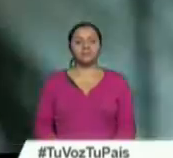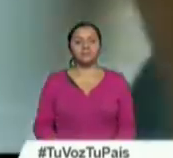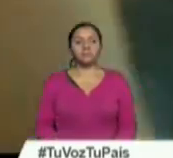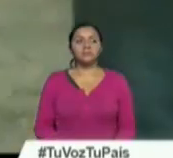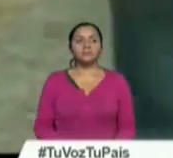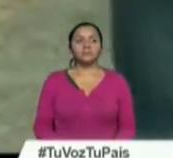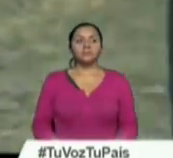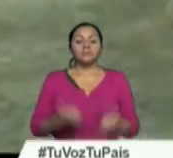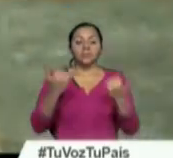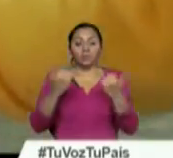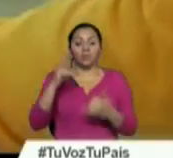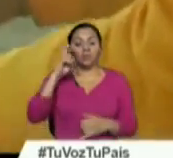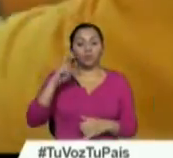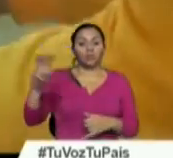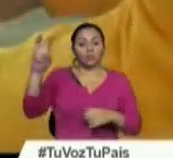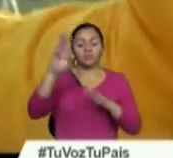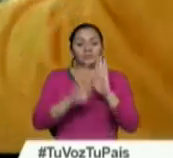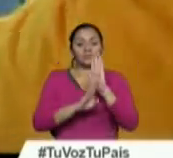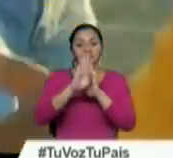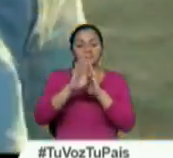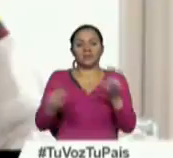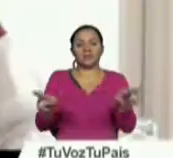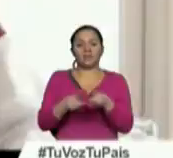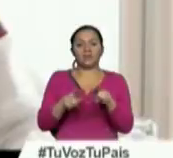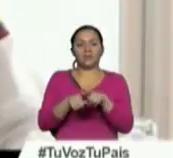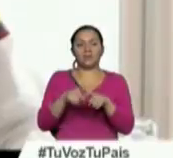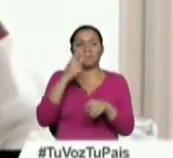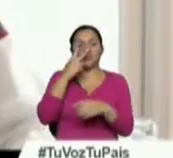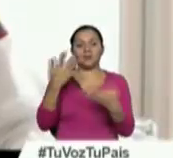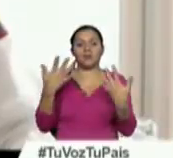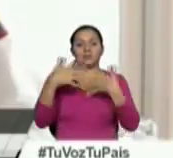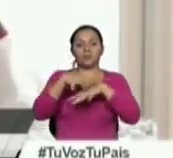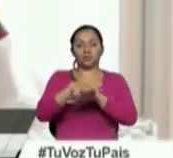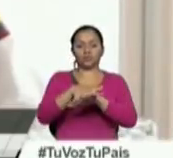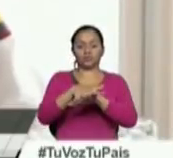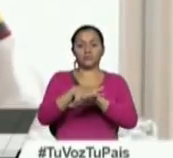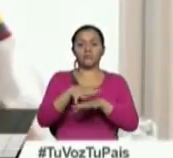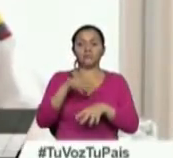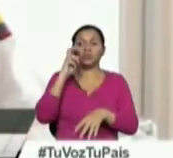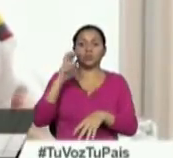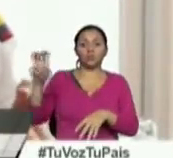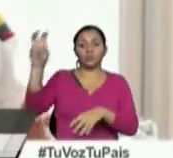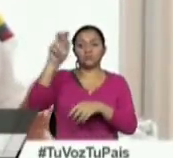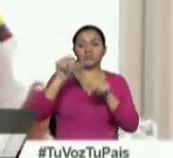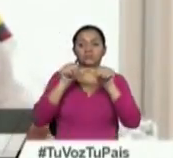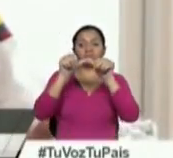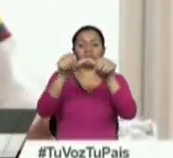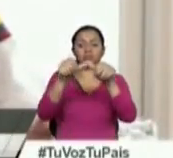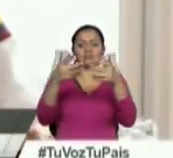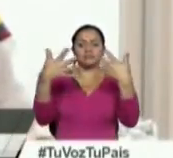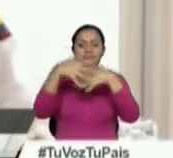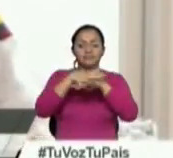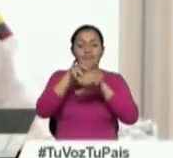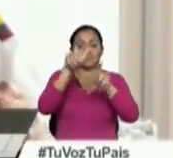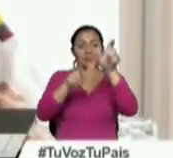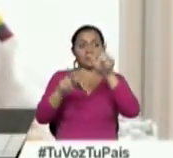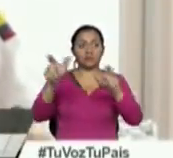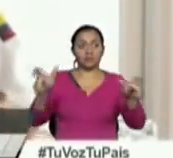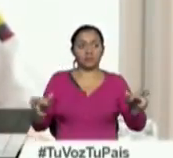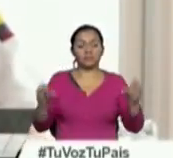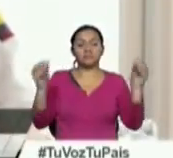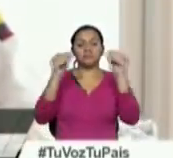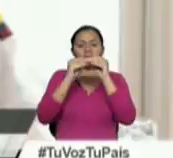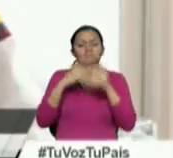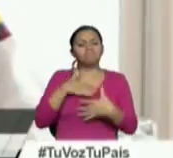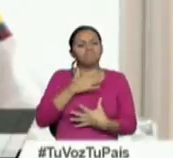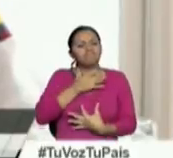turismo sostenible es también hablar de turismo inclusivo, un turismo que involucre al ciudadano y su deseo